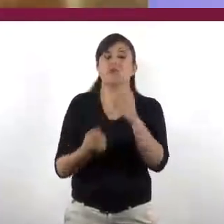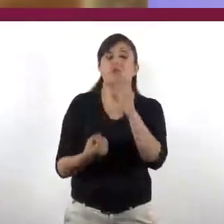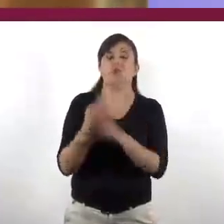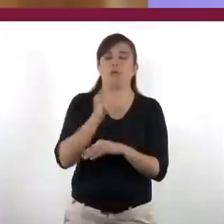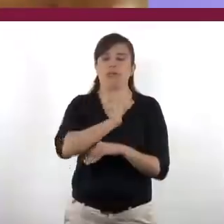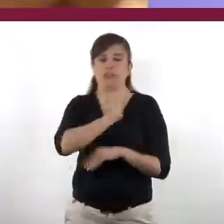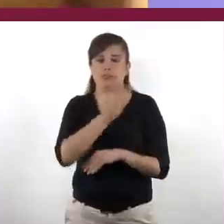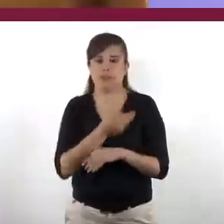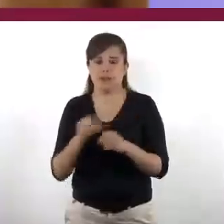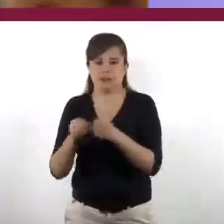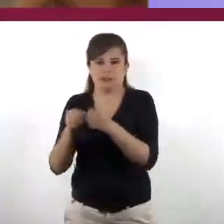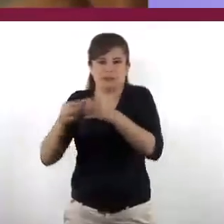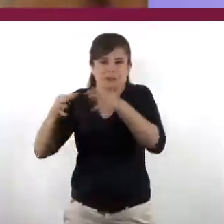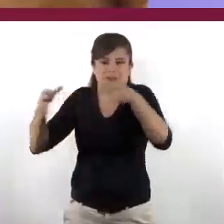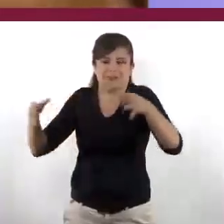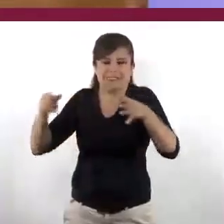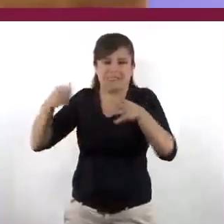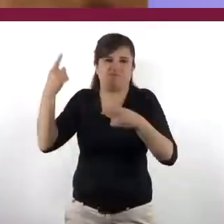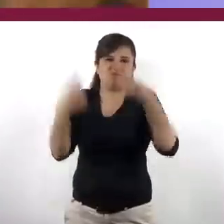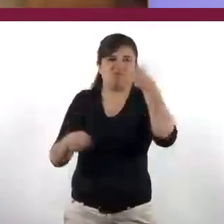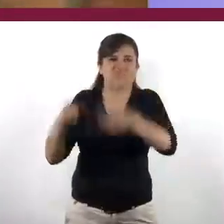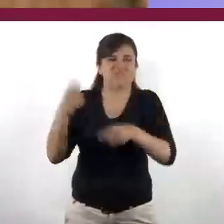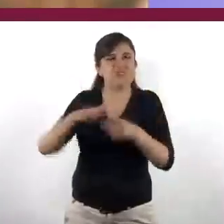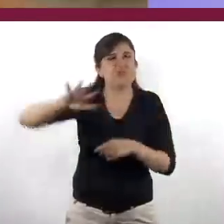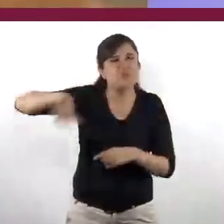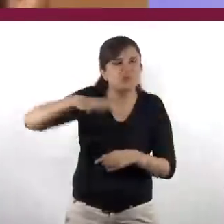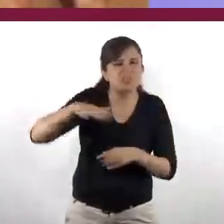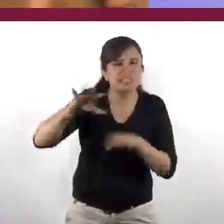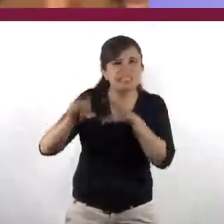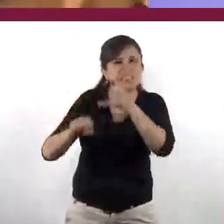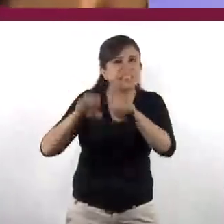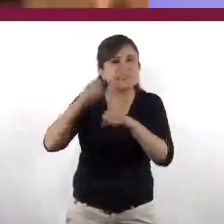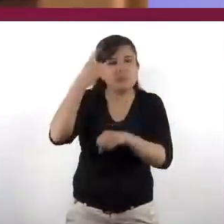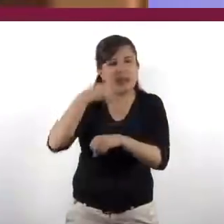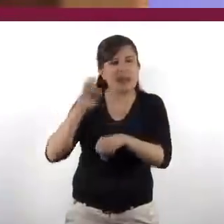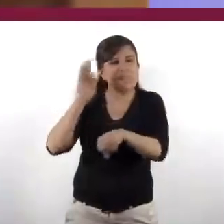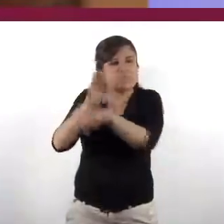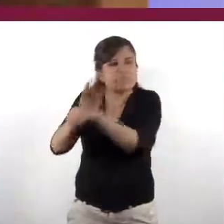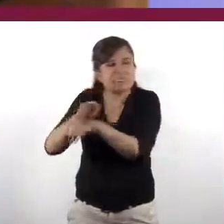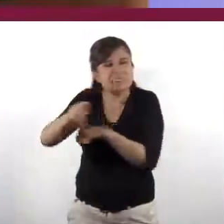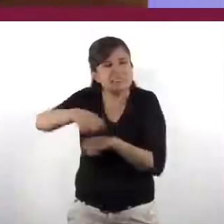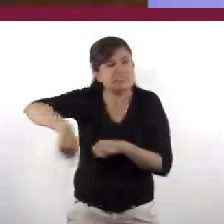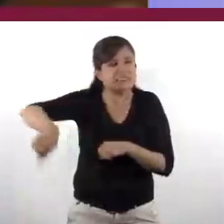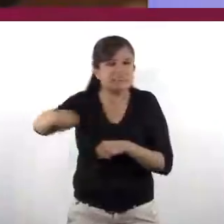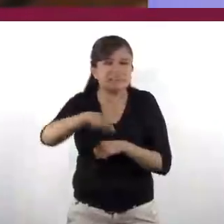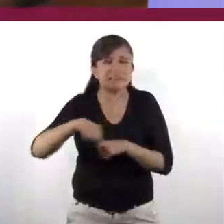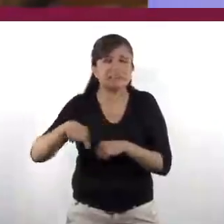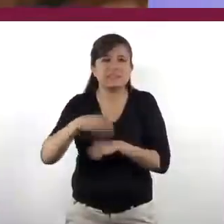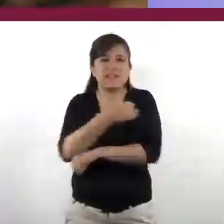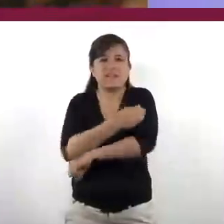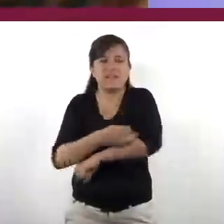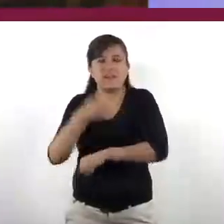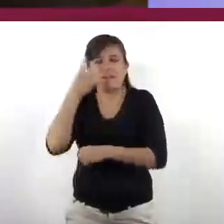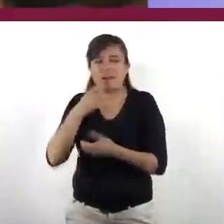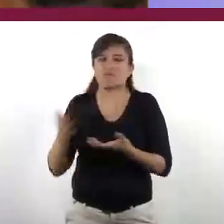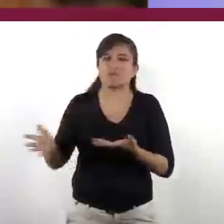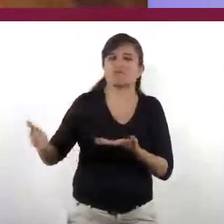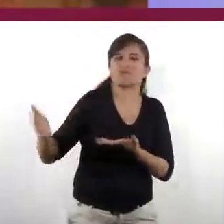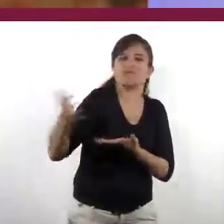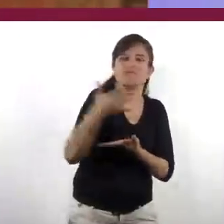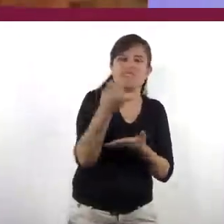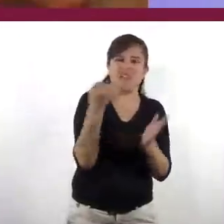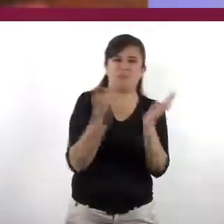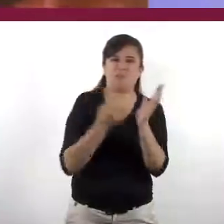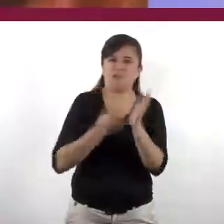España. Por otra parte, buscaban obtener el mayor beneficio posible a través de la recolección de una mayor cantidad de